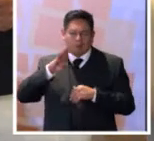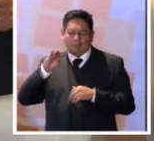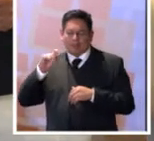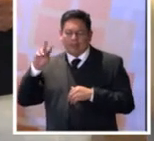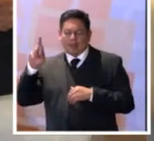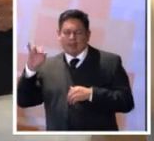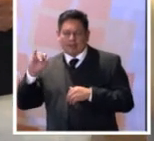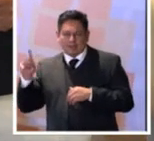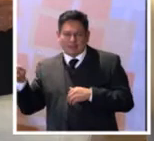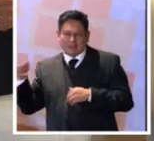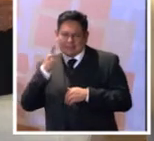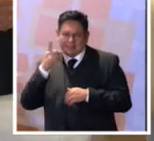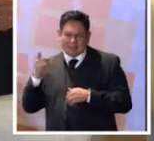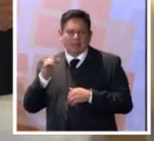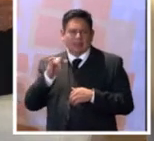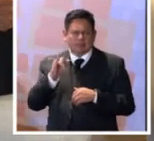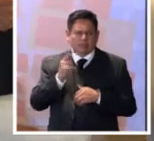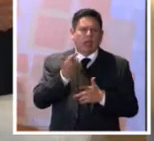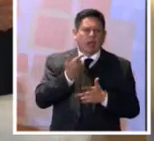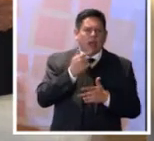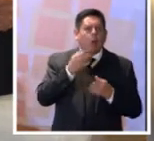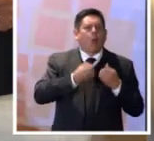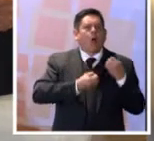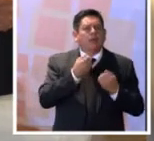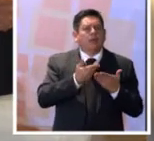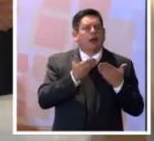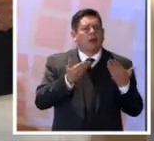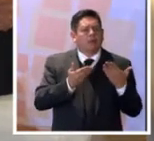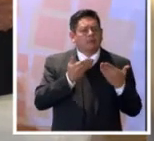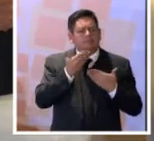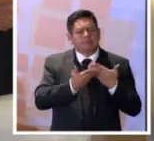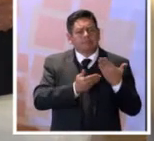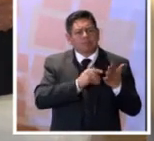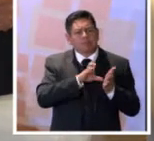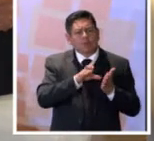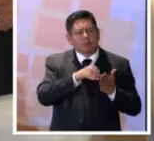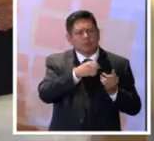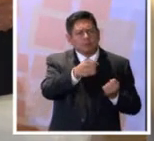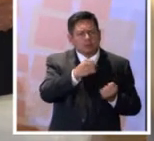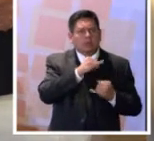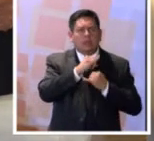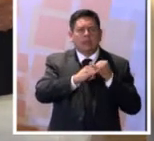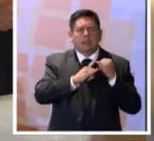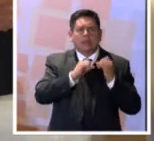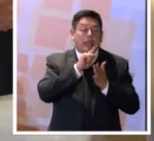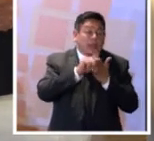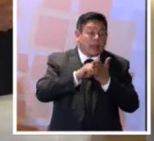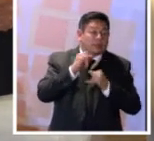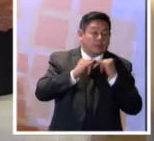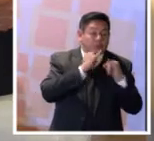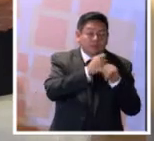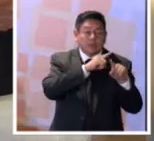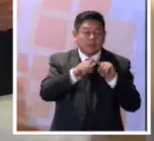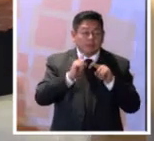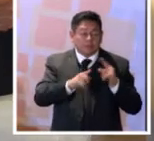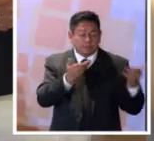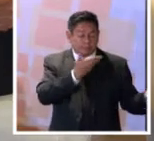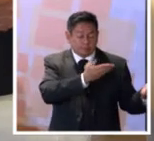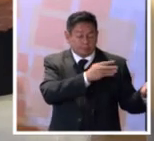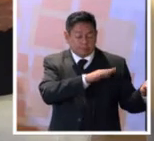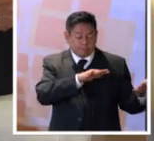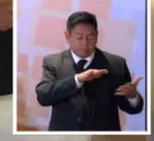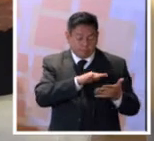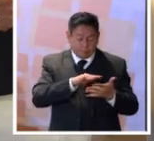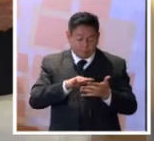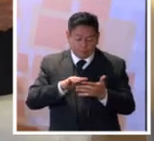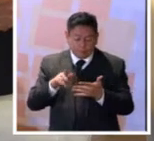hecho una interpretación progresiva a la luz de las convenciones internacionales, y hoy el debate